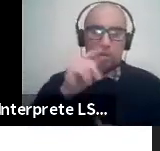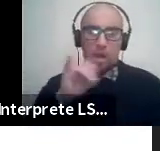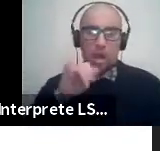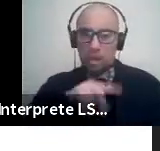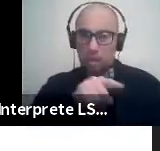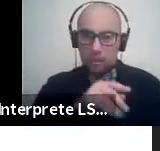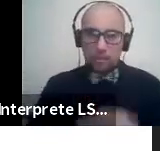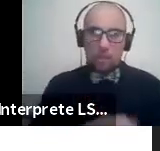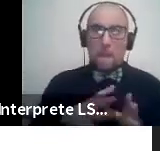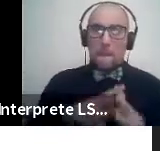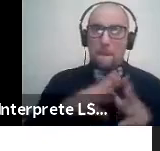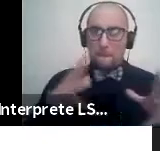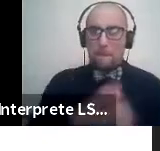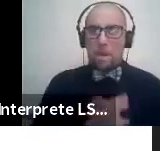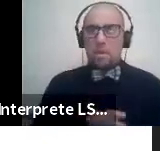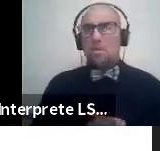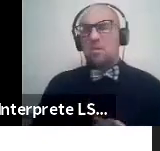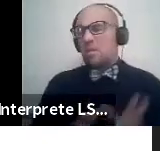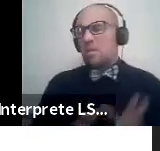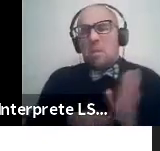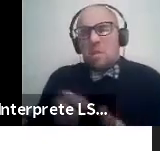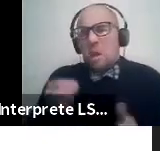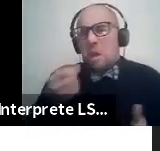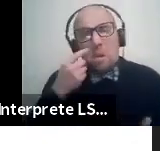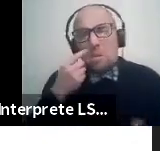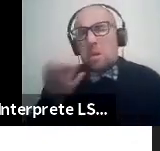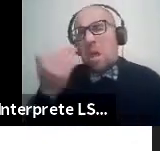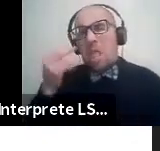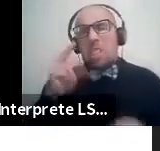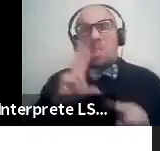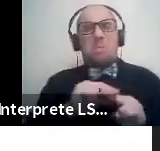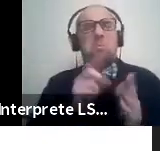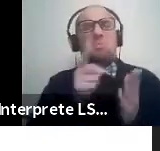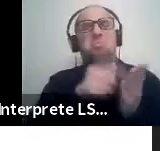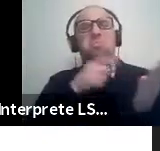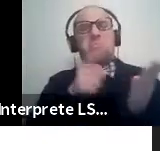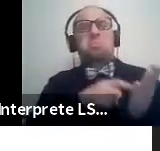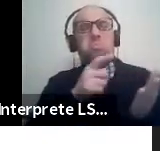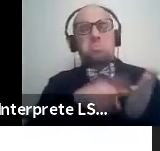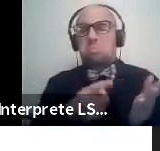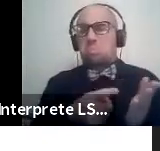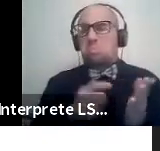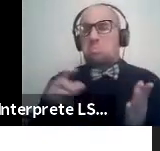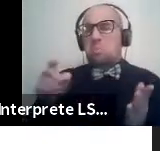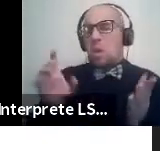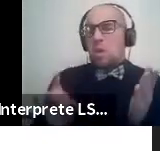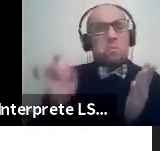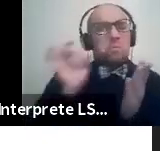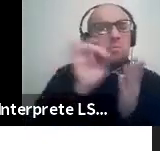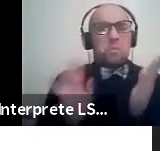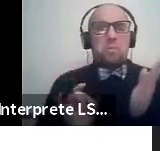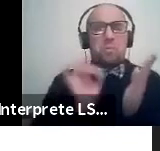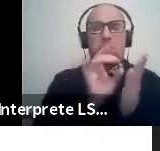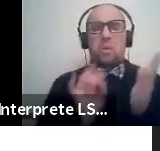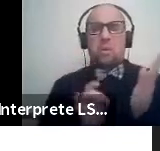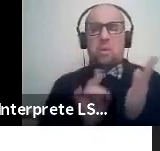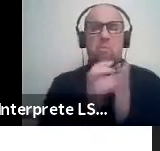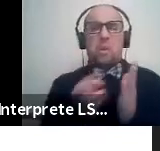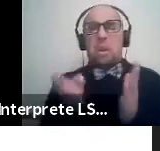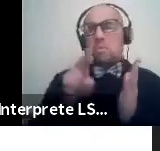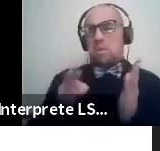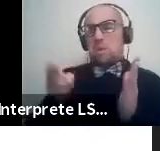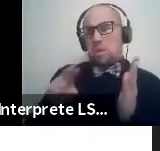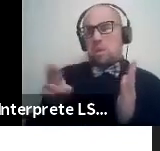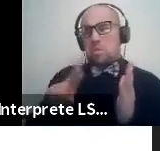van más allá de las típicas aplicaciones que uno va a encontrar en internet que consisten en simplemente repetir y entrenar